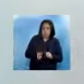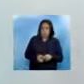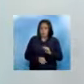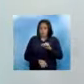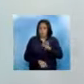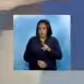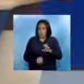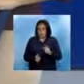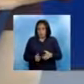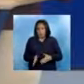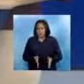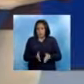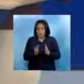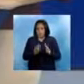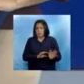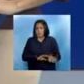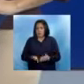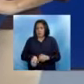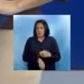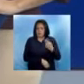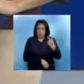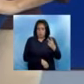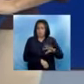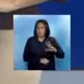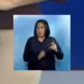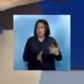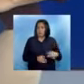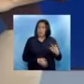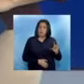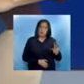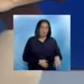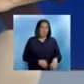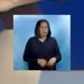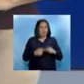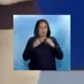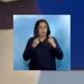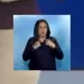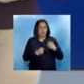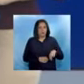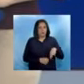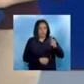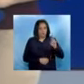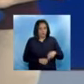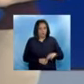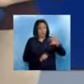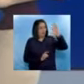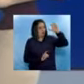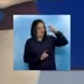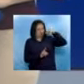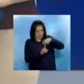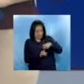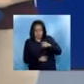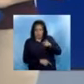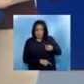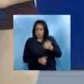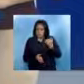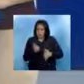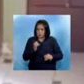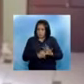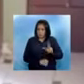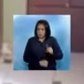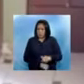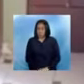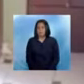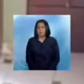Ramón. Dos delincuentes son el terror de los hoteles del norte del país. Las cámaras de seguridad registraron su último atraco.